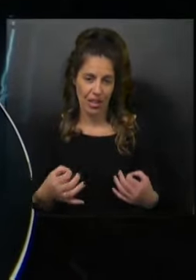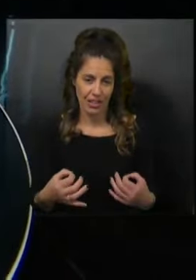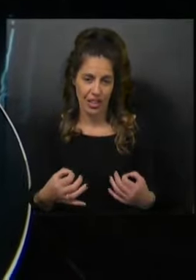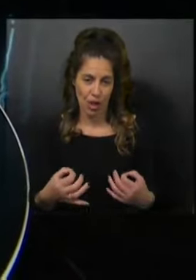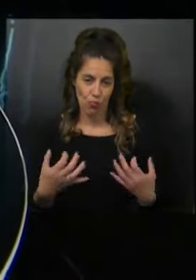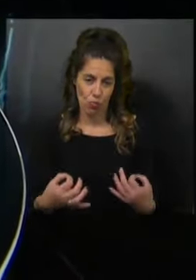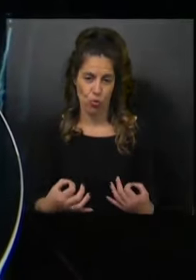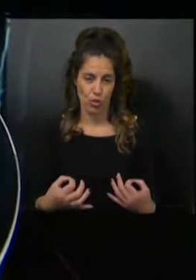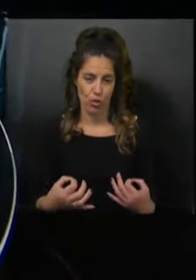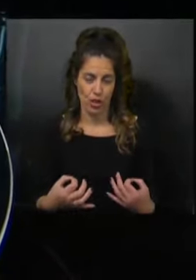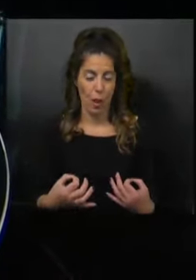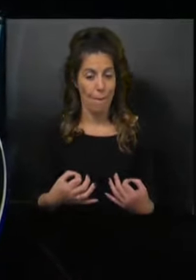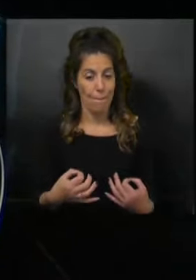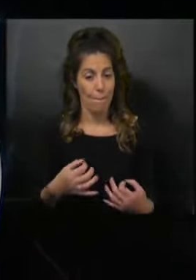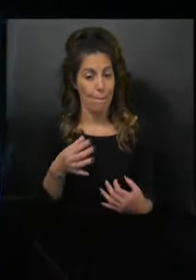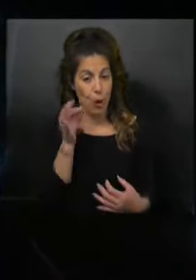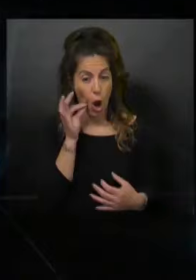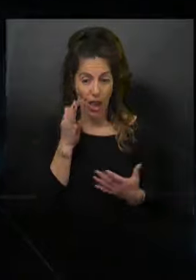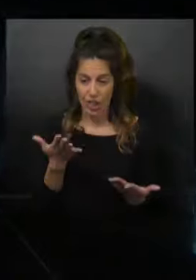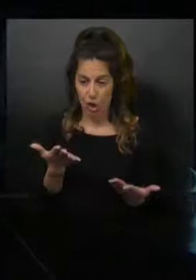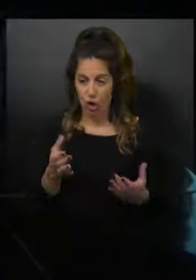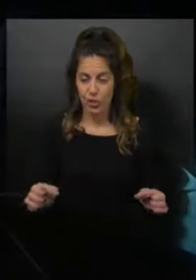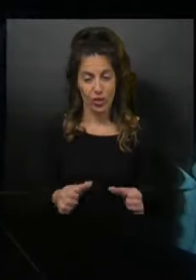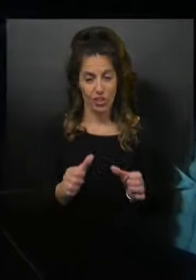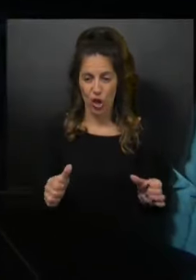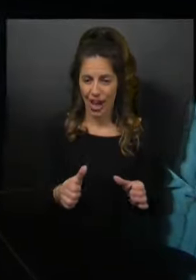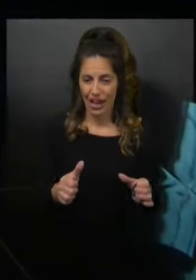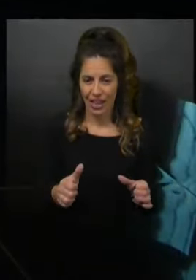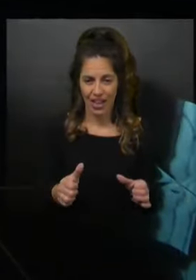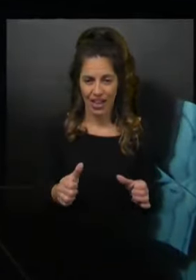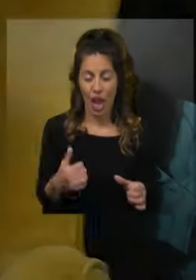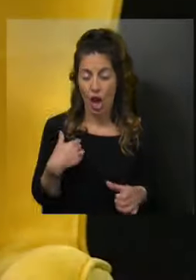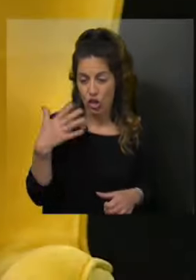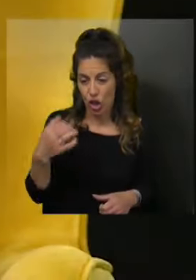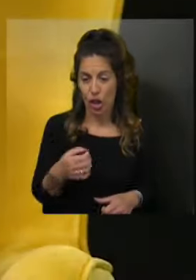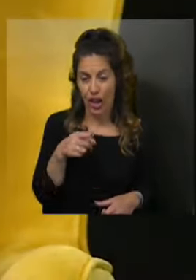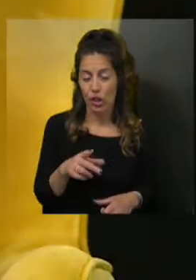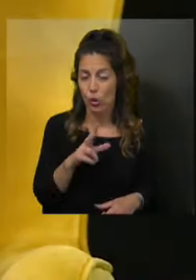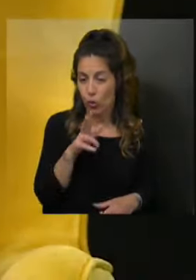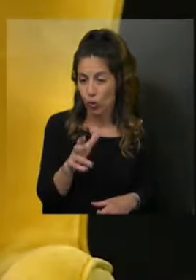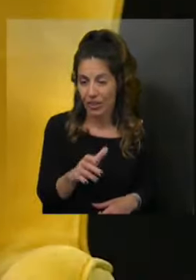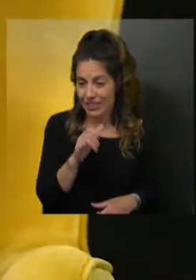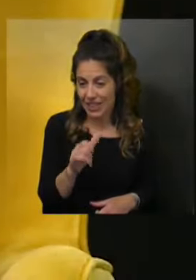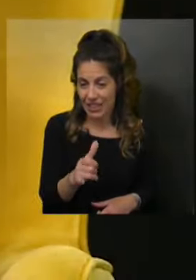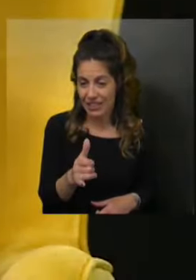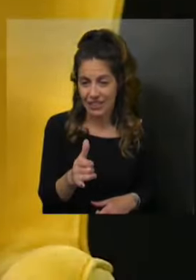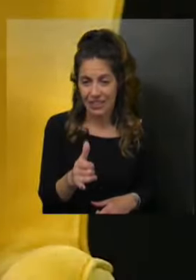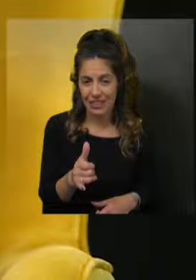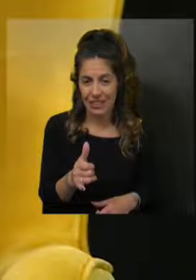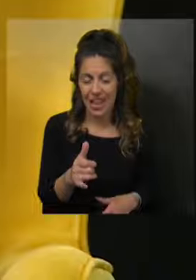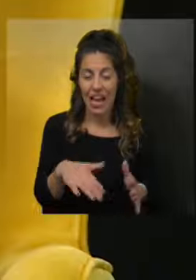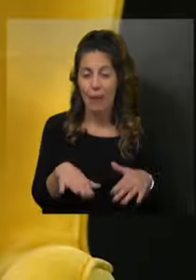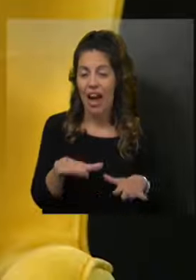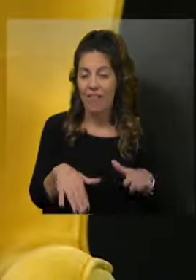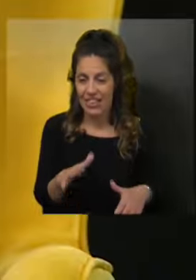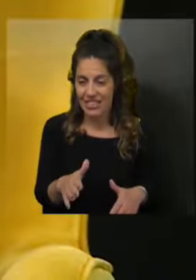muy prolijo en su accionar no y Bueno yo creo que que es esto que tú decías quizás a